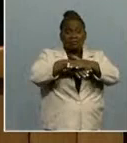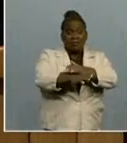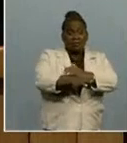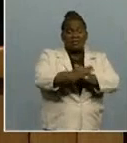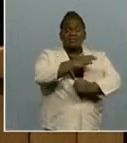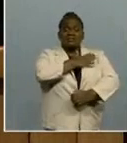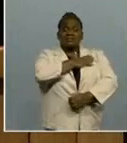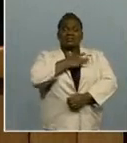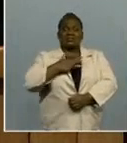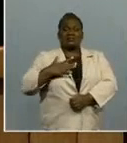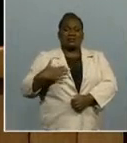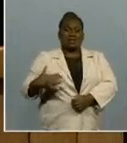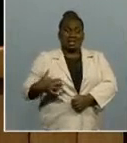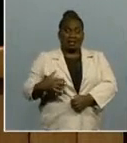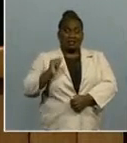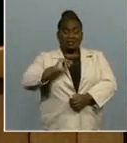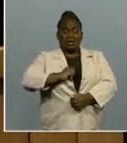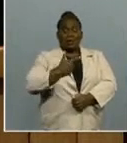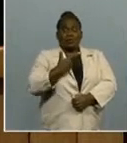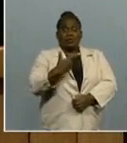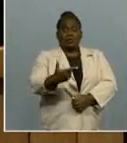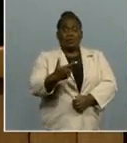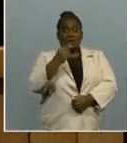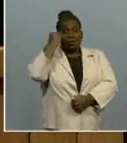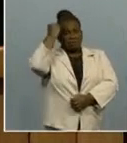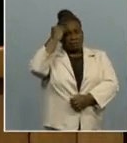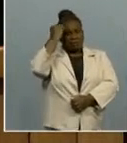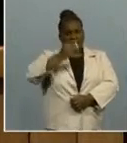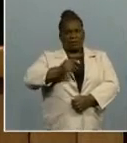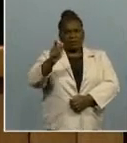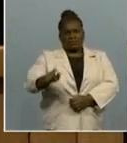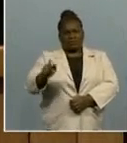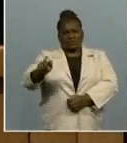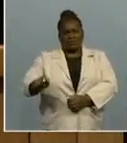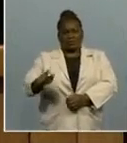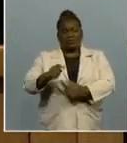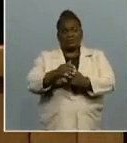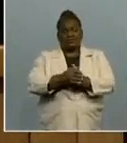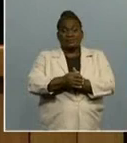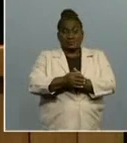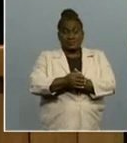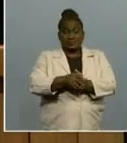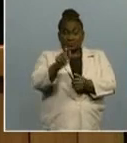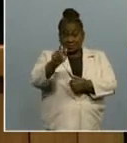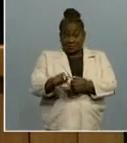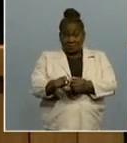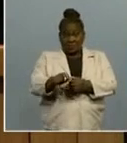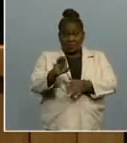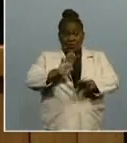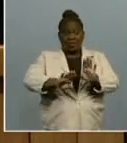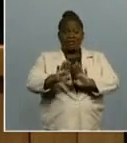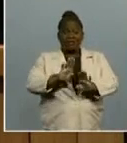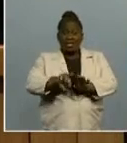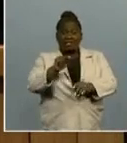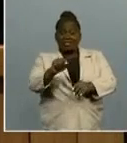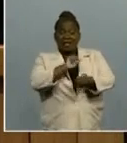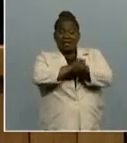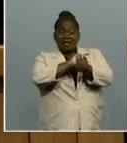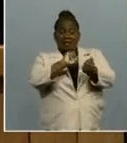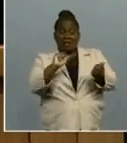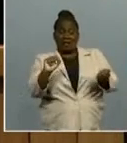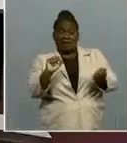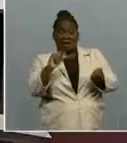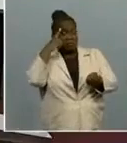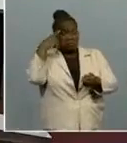sensibilidad de la cultura y del pensamiento los paladines de la libertad que trafican con valores que ni